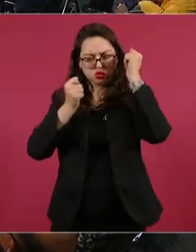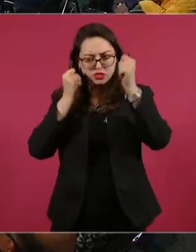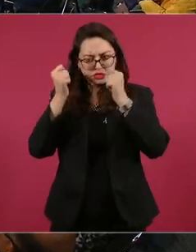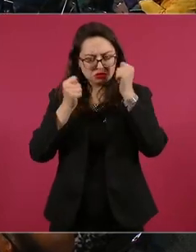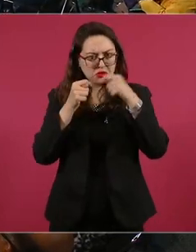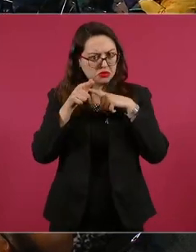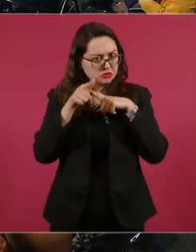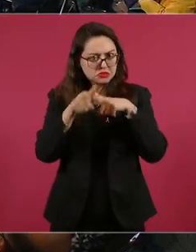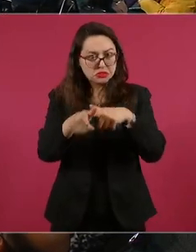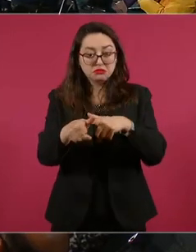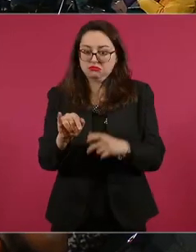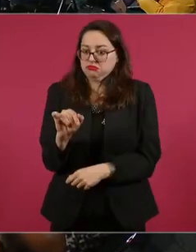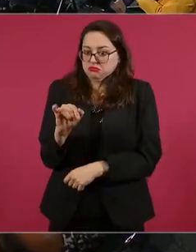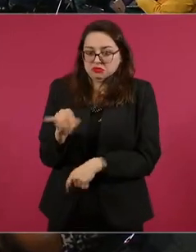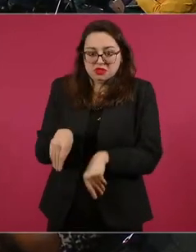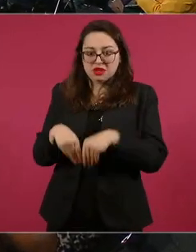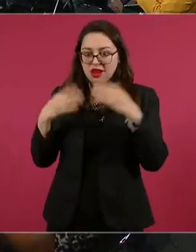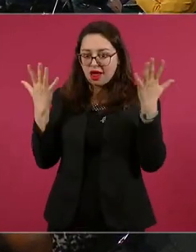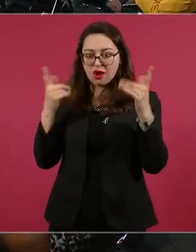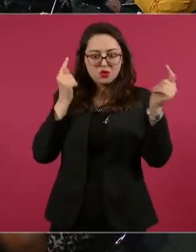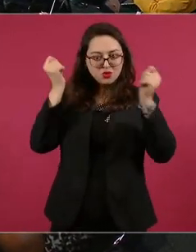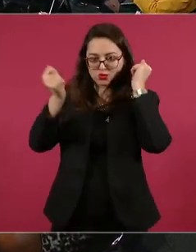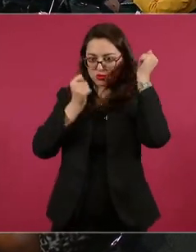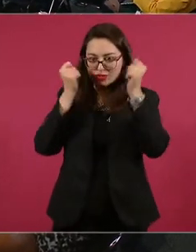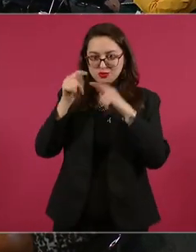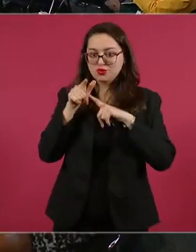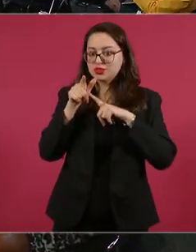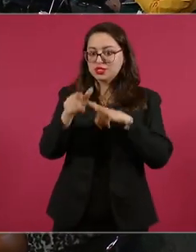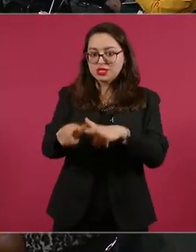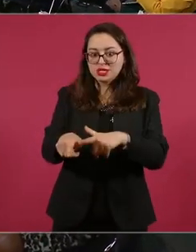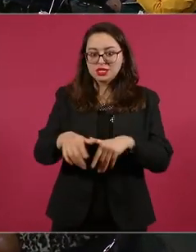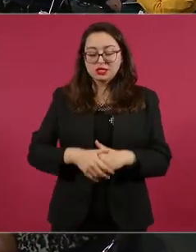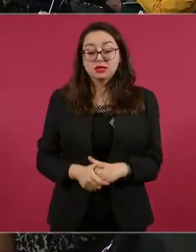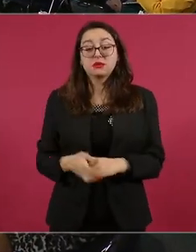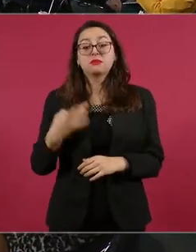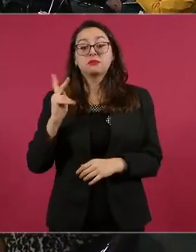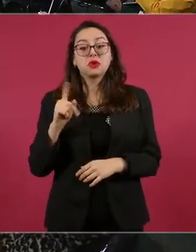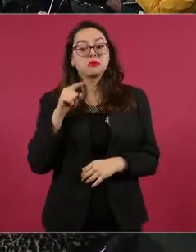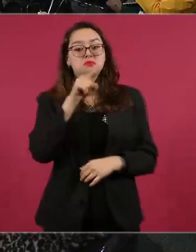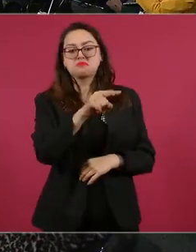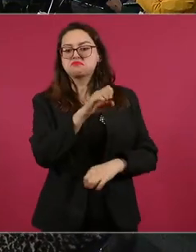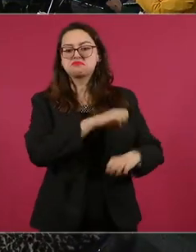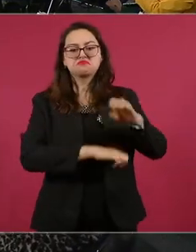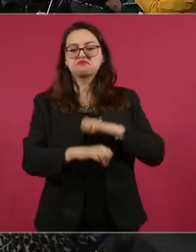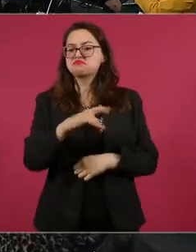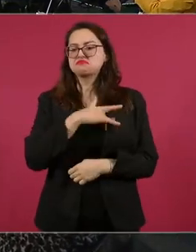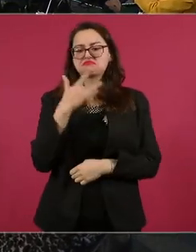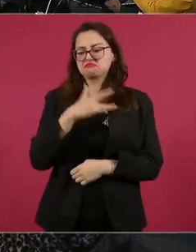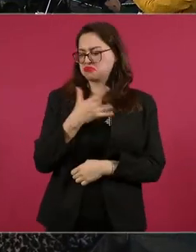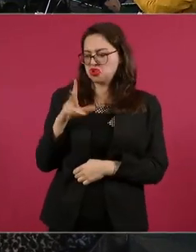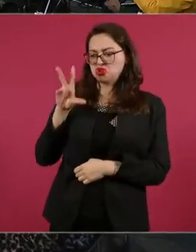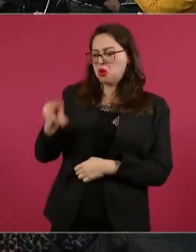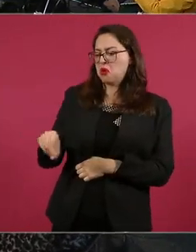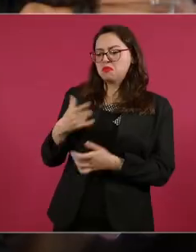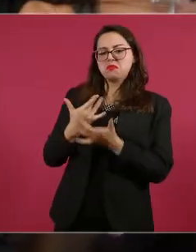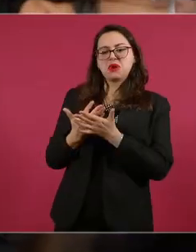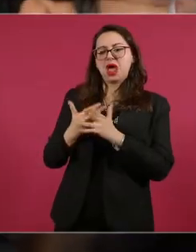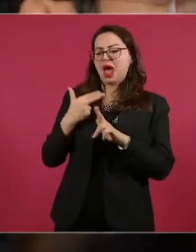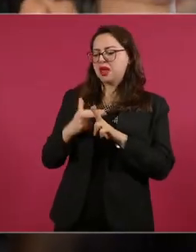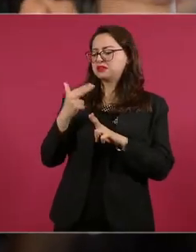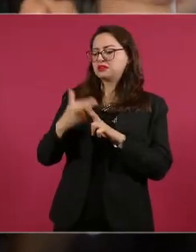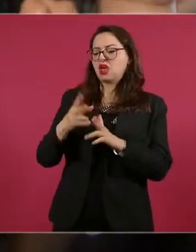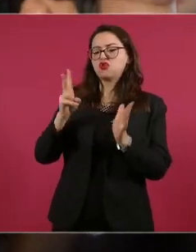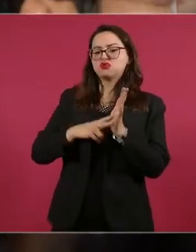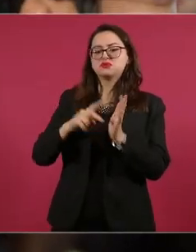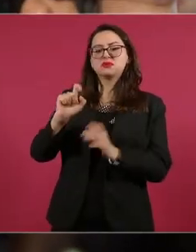todas beneficios, las asociaciones de promoción turística. Todas. Pero en el caso del empresario que ha dicho que no va a soltar el campo de golf hasta después de